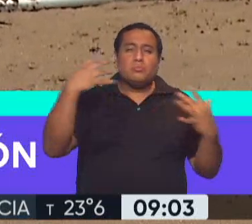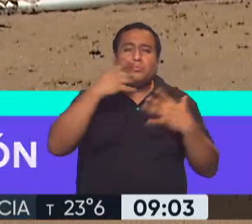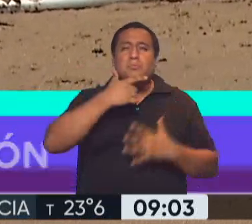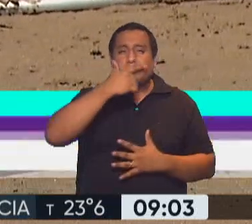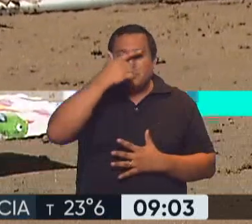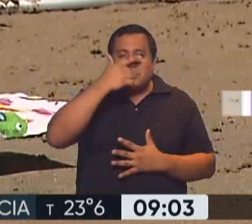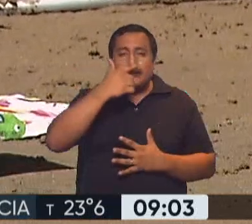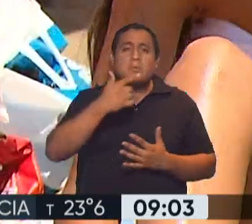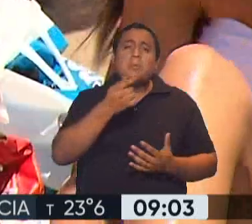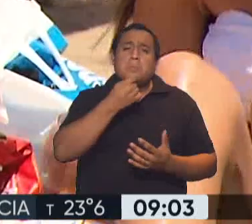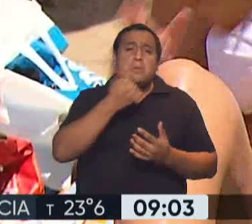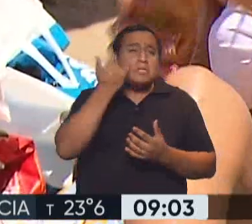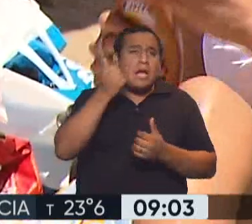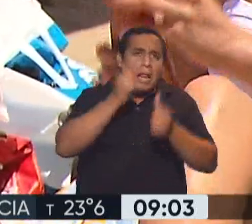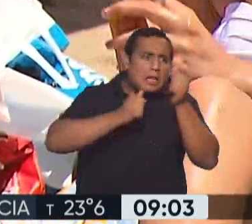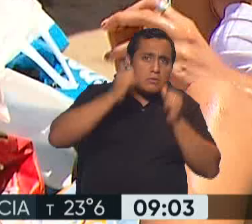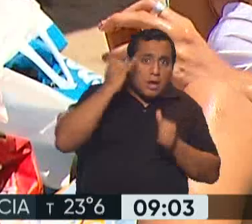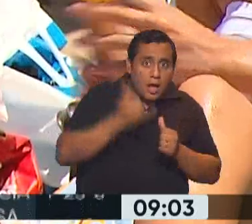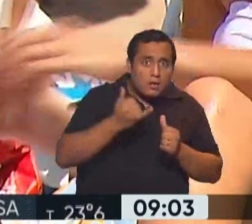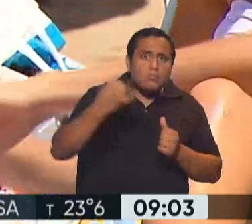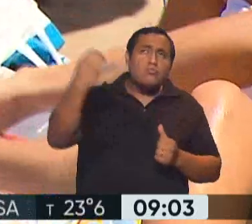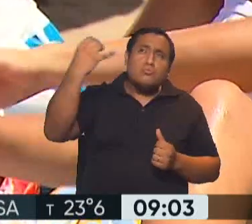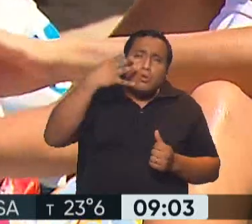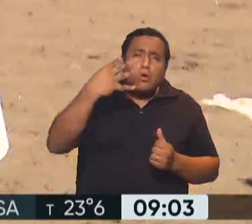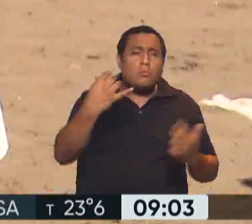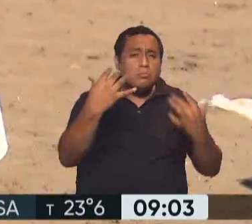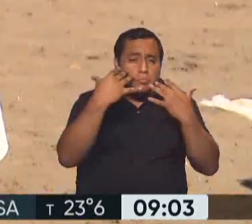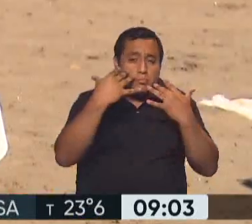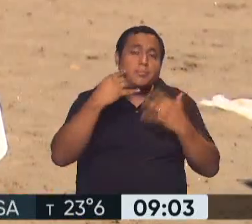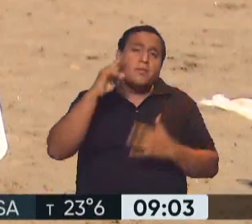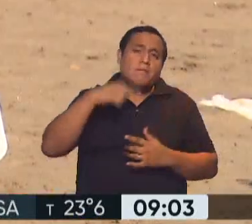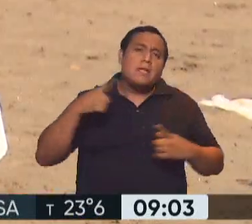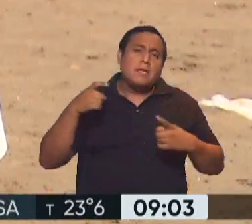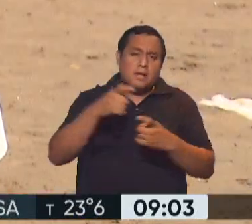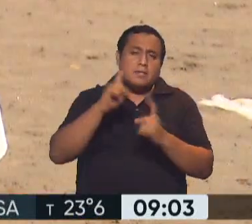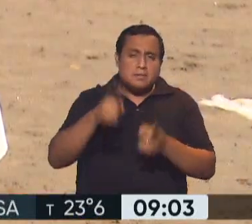lesiones que puedan ser precursoras de cáncer de piel, eso puede inducir la aparición también de cánceres cutáneos.